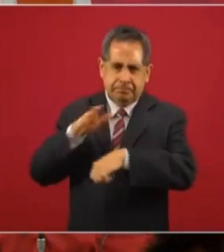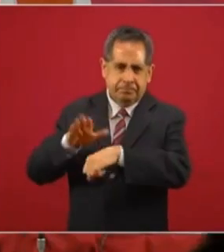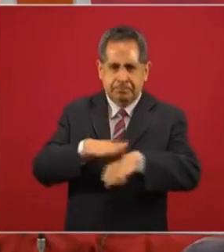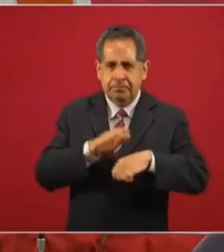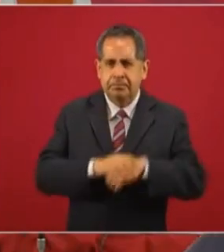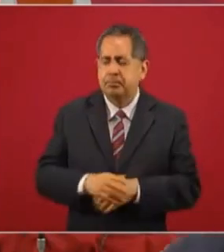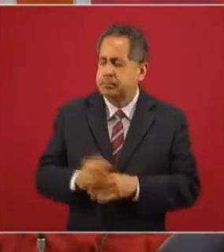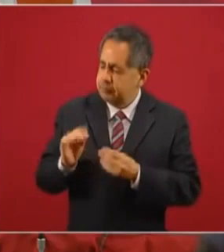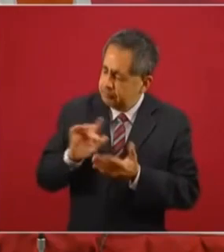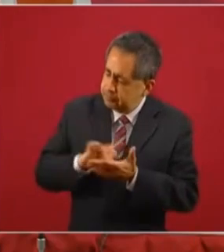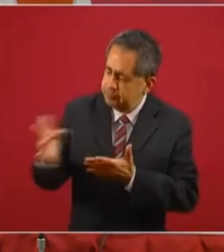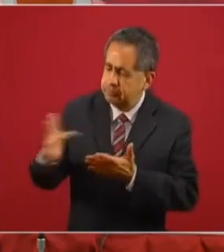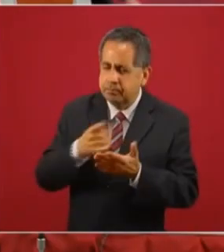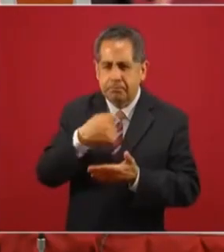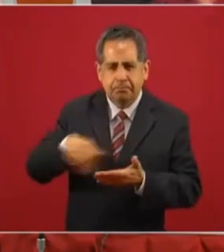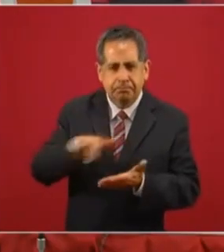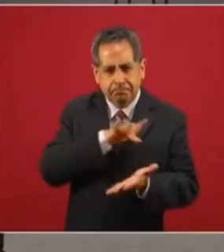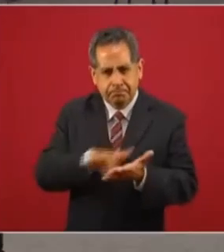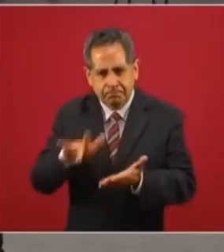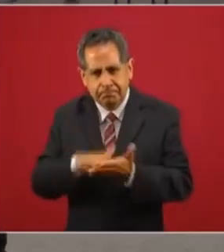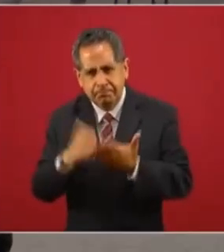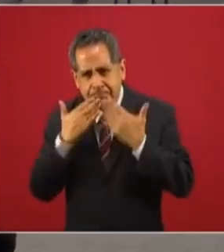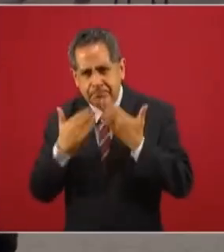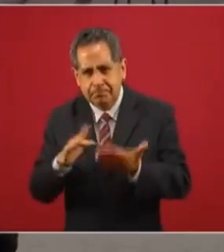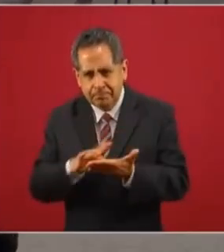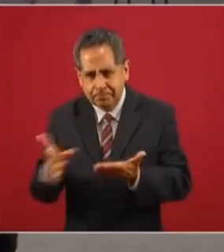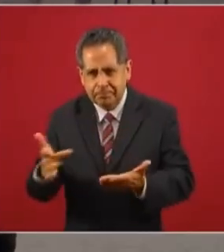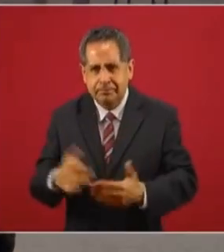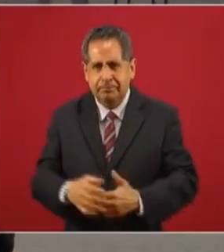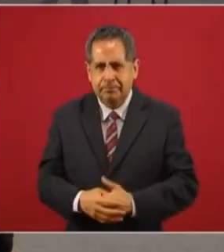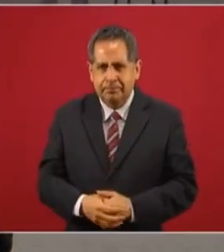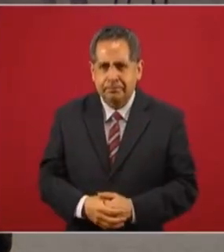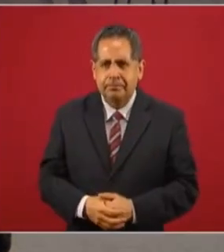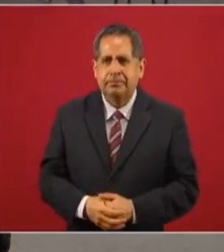por ser aliados del consumidor. Muy amable.